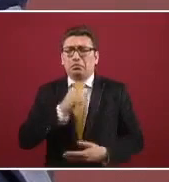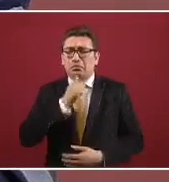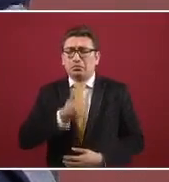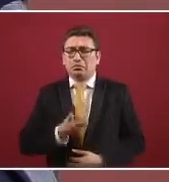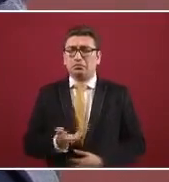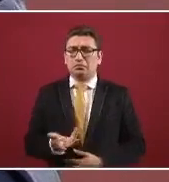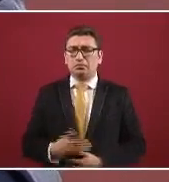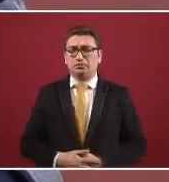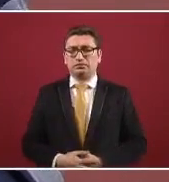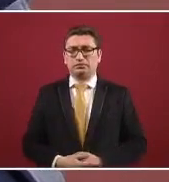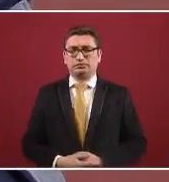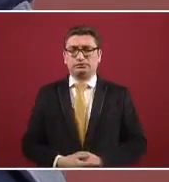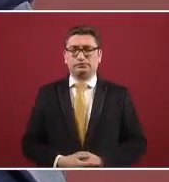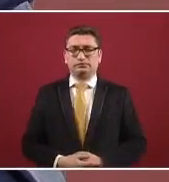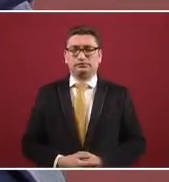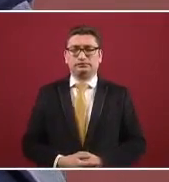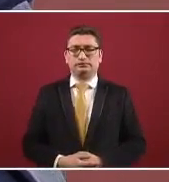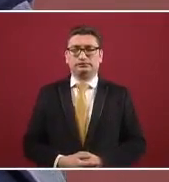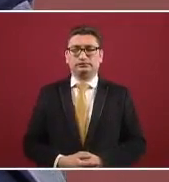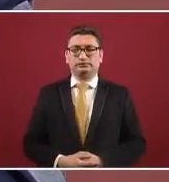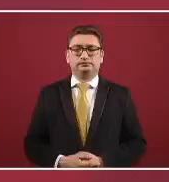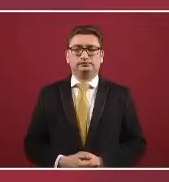Entonces, ¿para qué tener